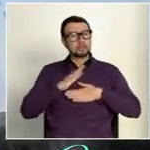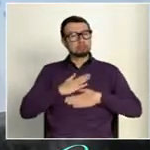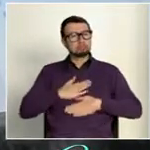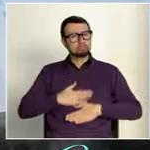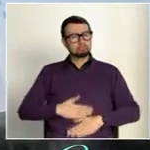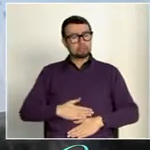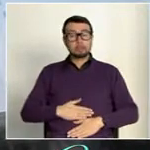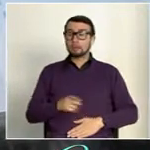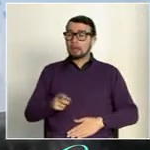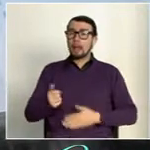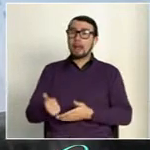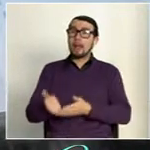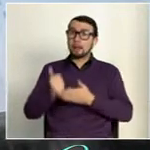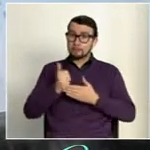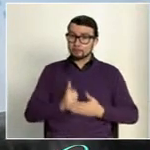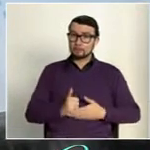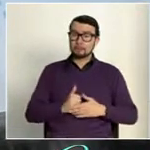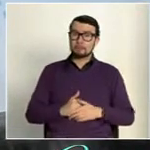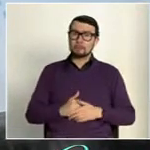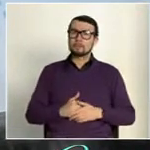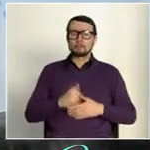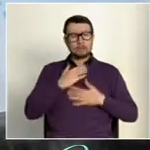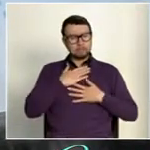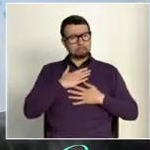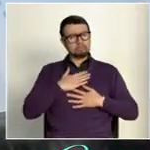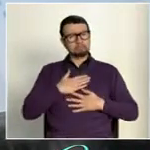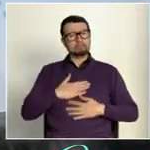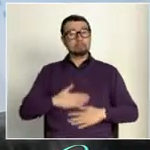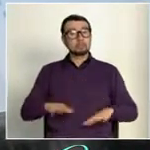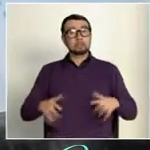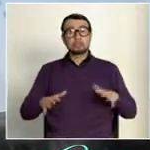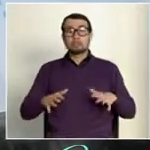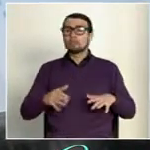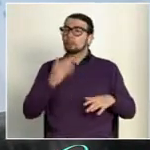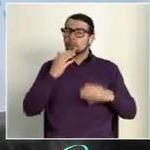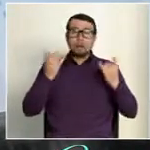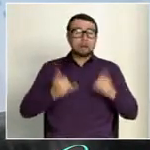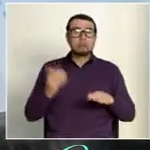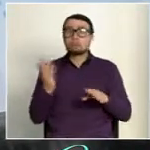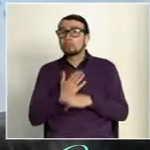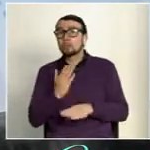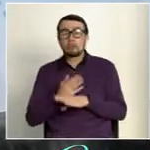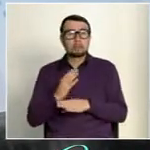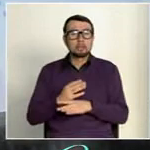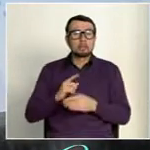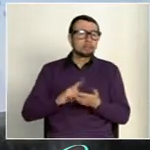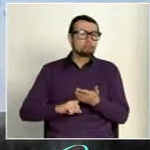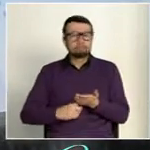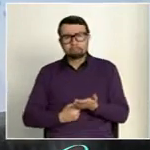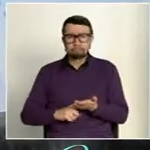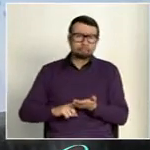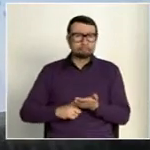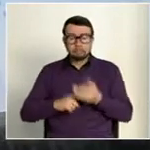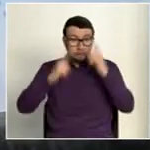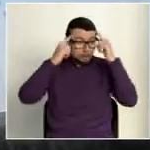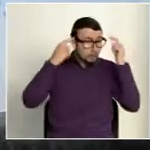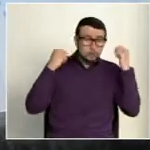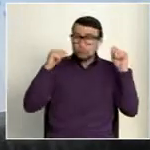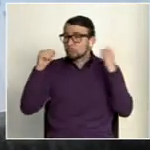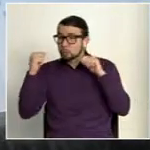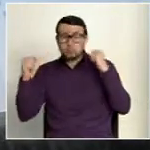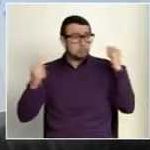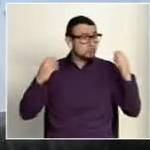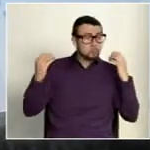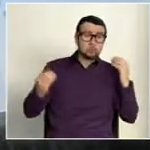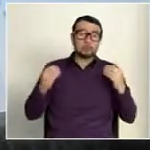cardamomo es una especie que calma el sistema nervioso. Como tenemos hoy problemas de insomnio, tenemos problemas de agite mental, el cardamomo